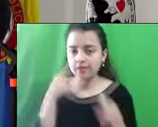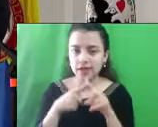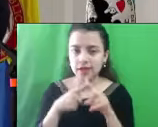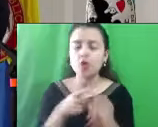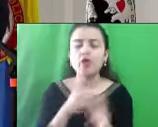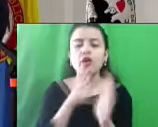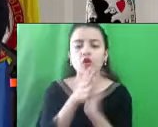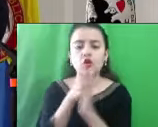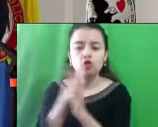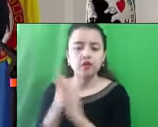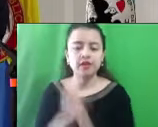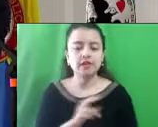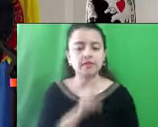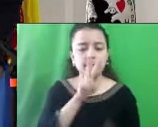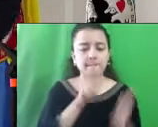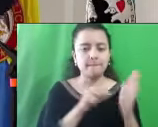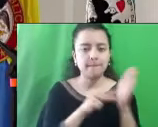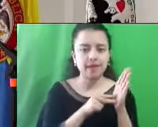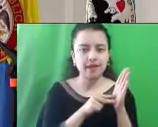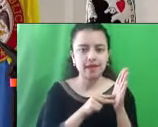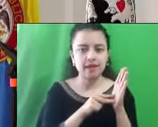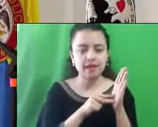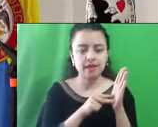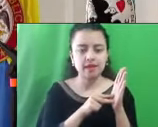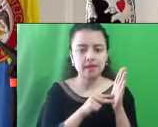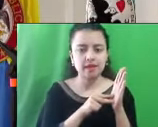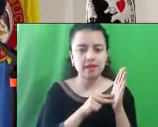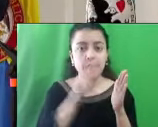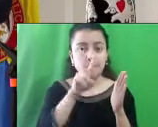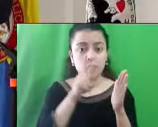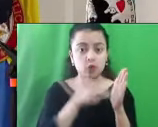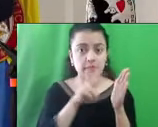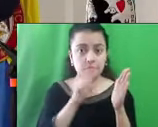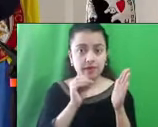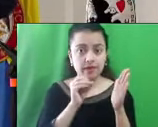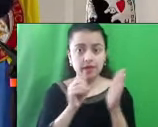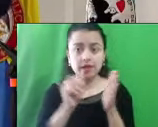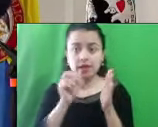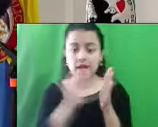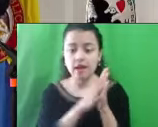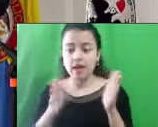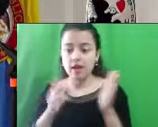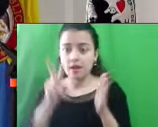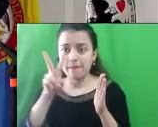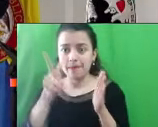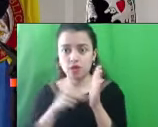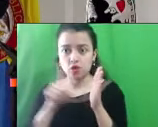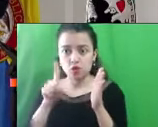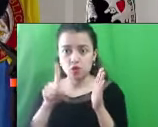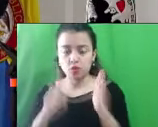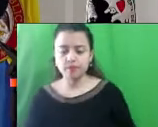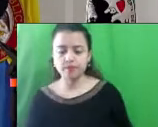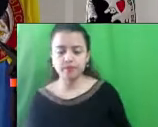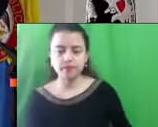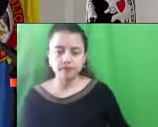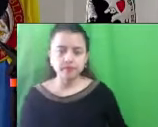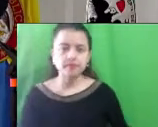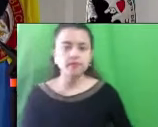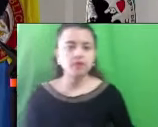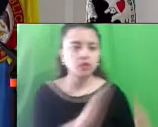vigencia 2021. Un saludo muy especial al doctor Miguel Ángel Forero, gerente en desarrollo, a todo su